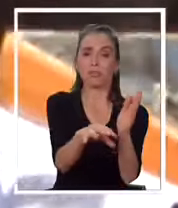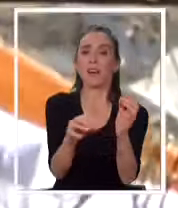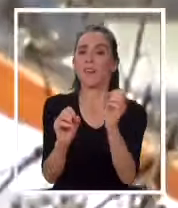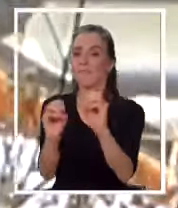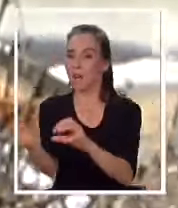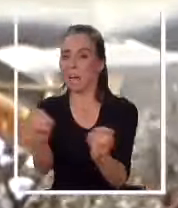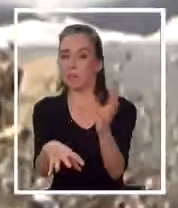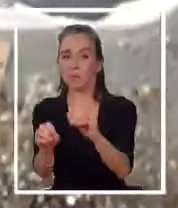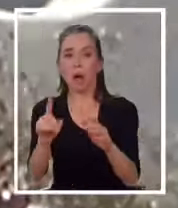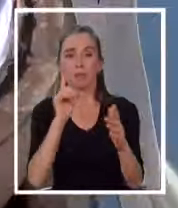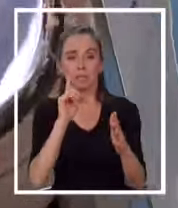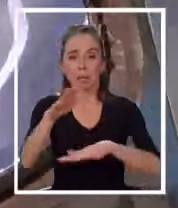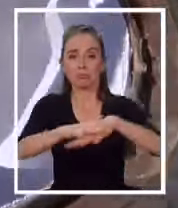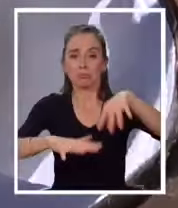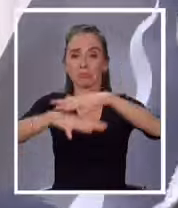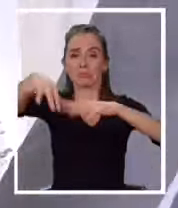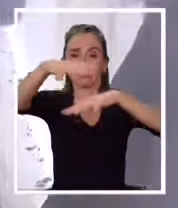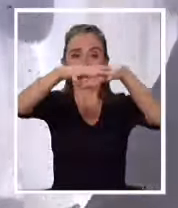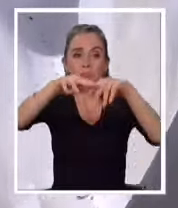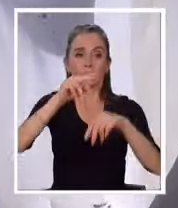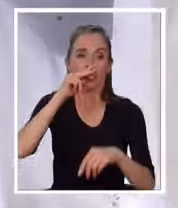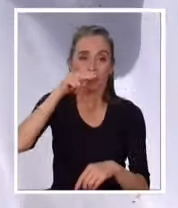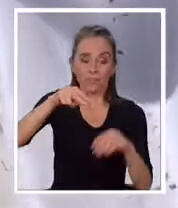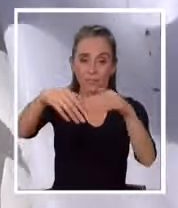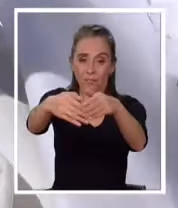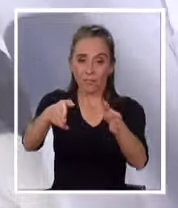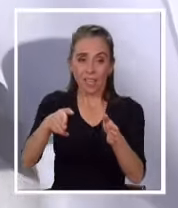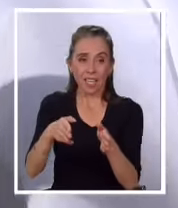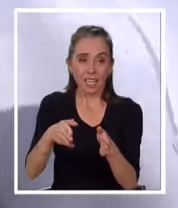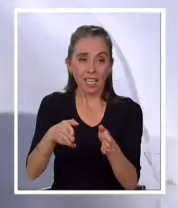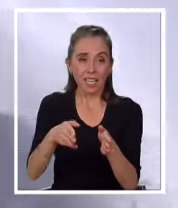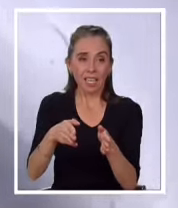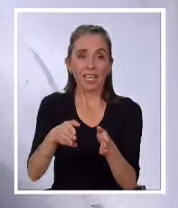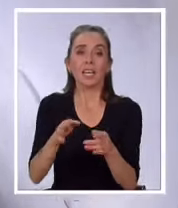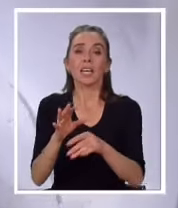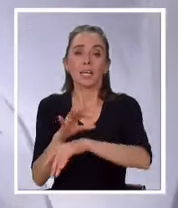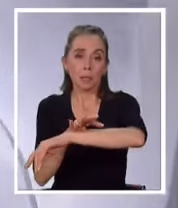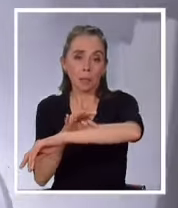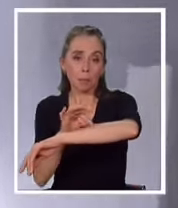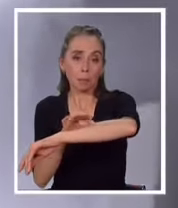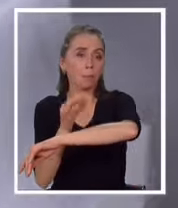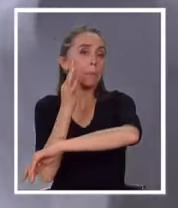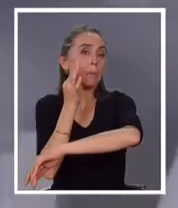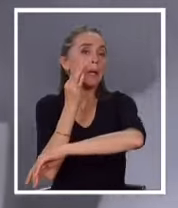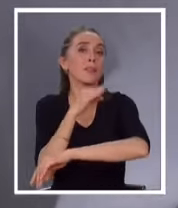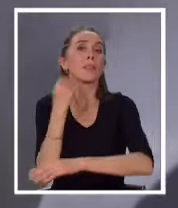desechos. En su interior se aprecia lo que aparentemente son residuos biológicos.